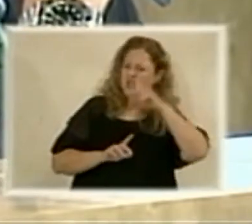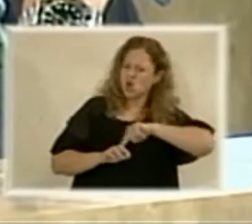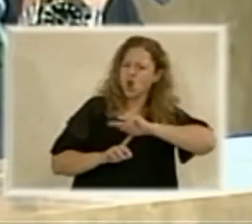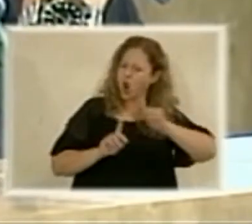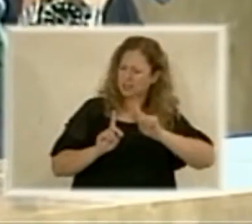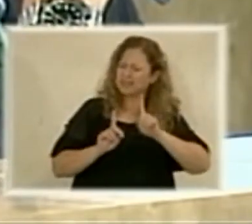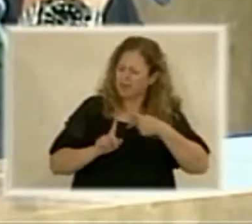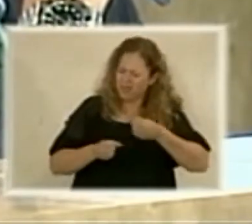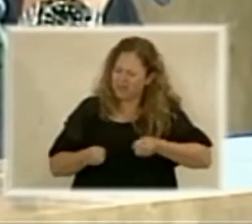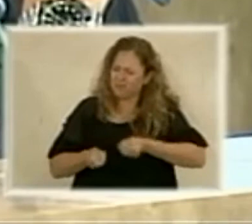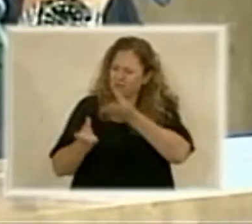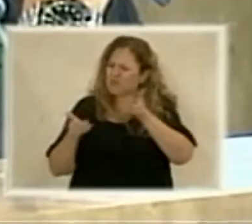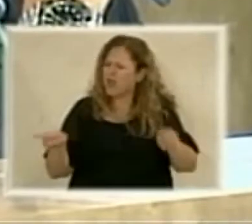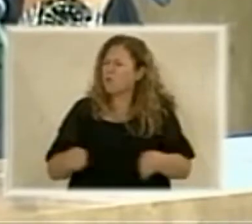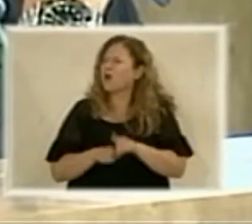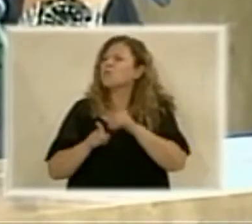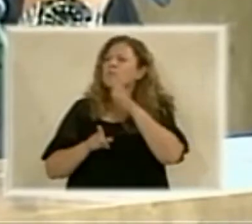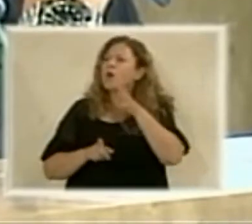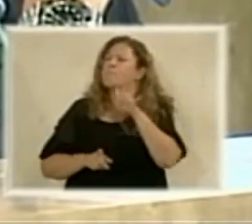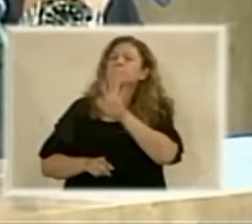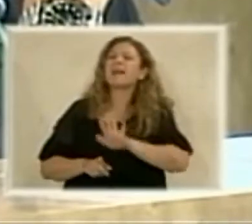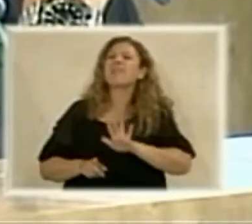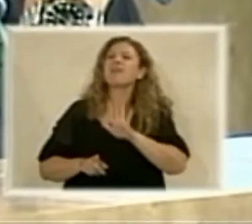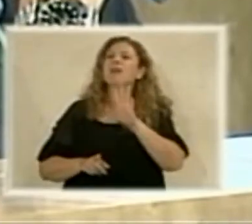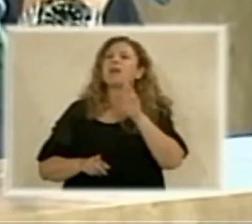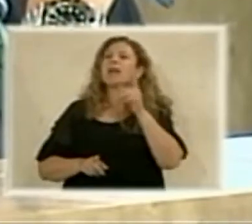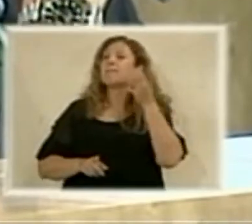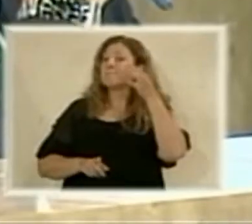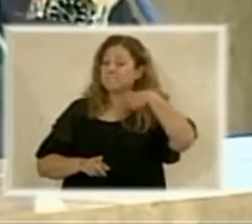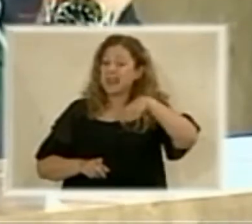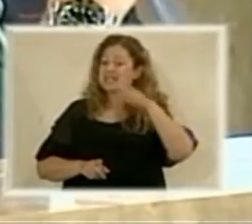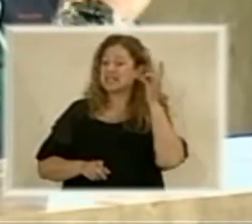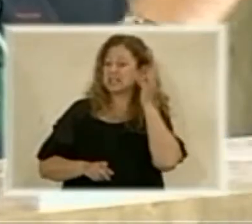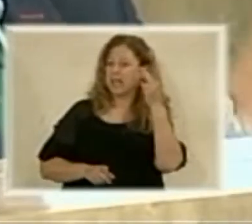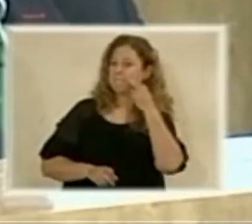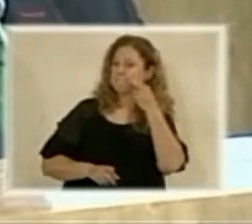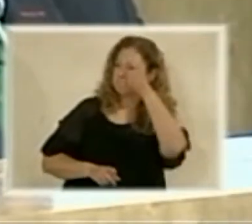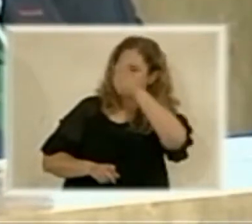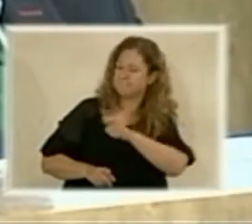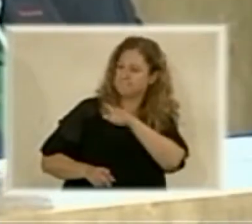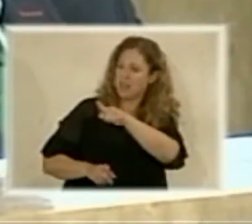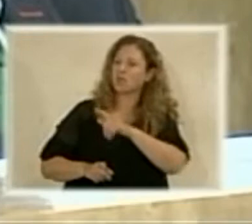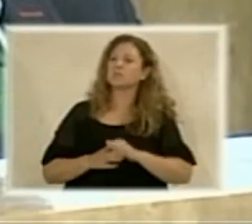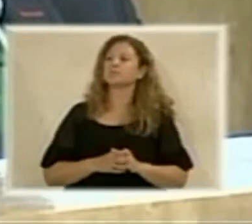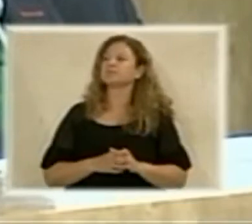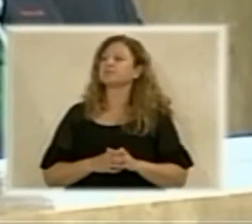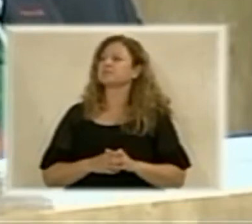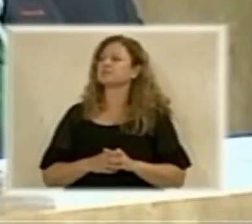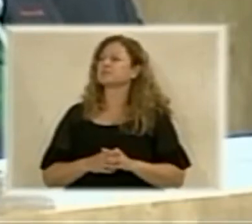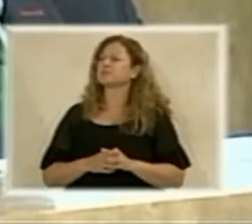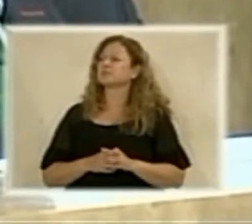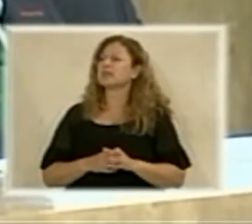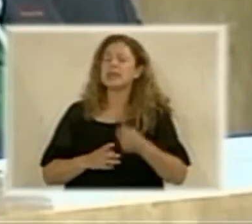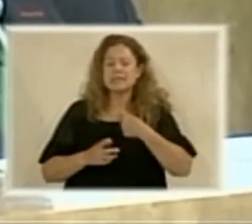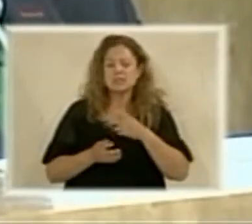Ustedes lo que hacen, en realidad, es tenerle miedo a su presidenta. Pues mire, van bajando en votos, les voy a decir. Y esto es que me